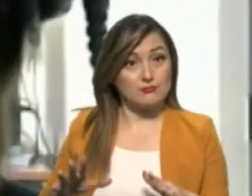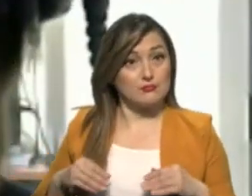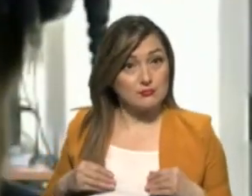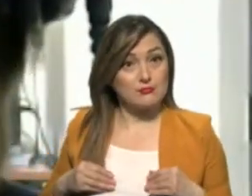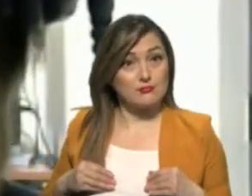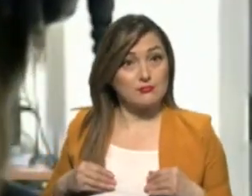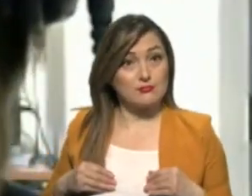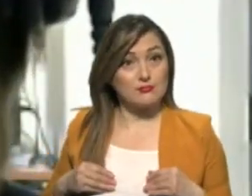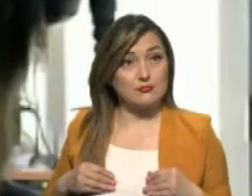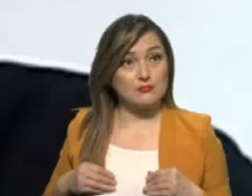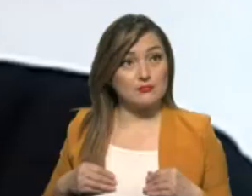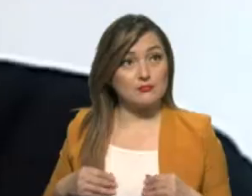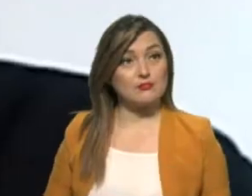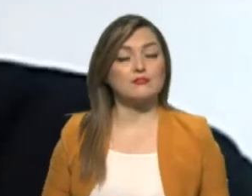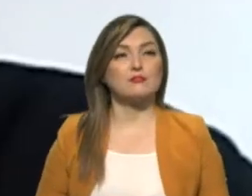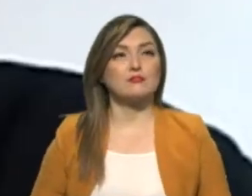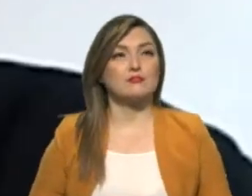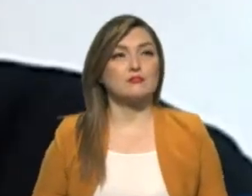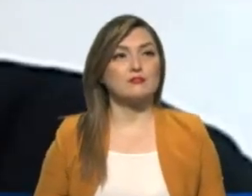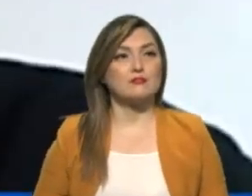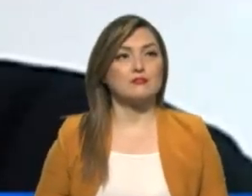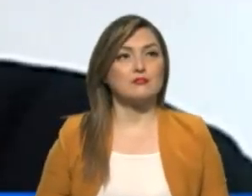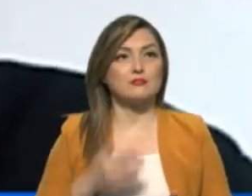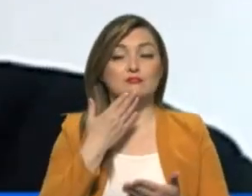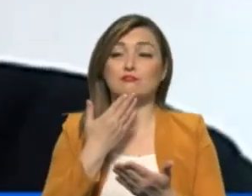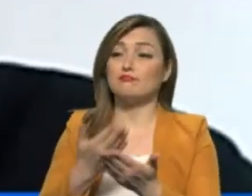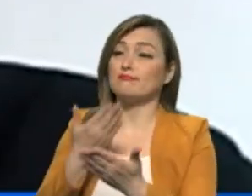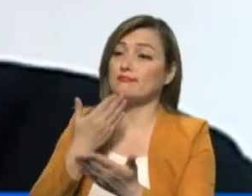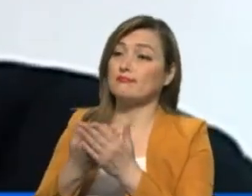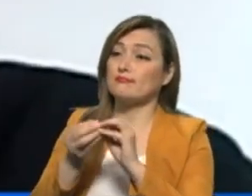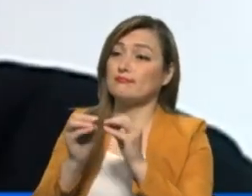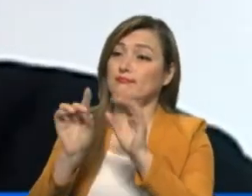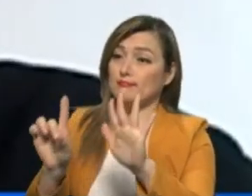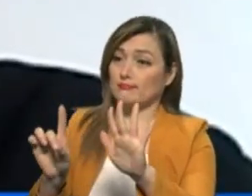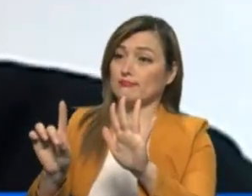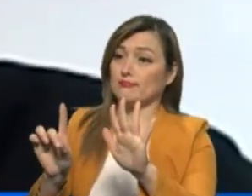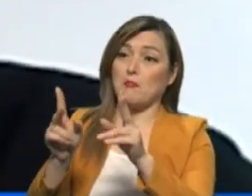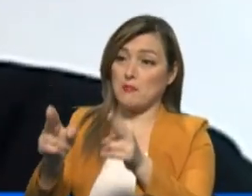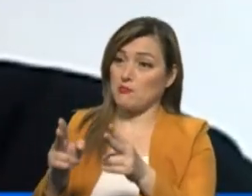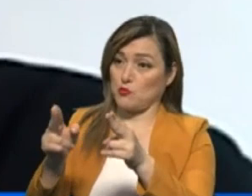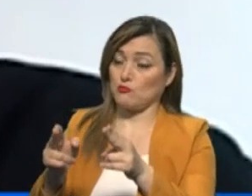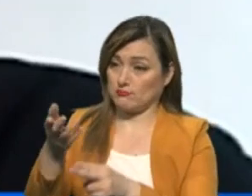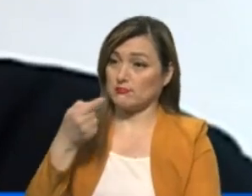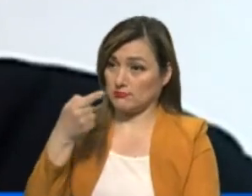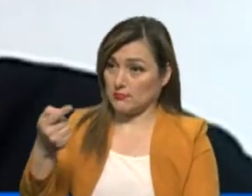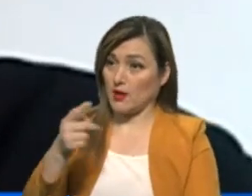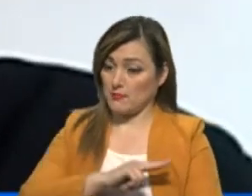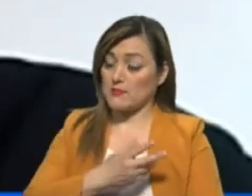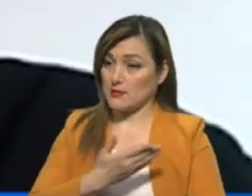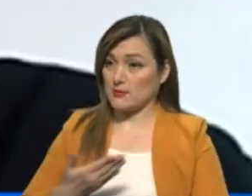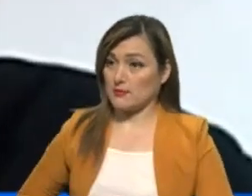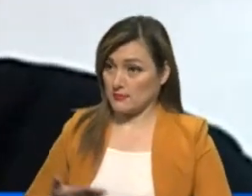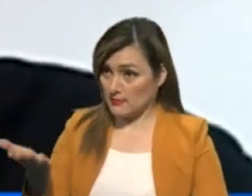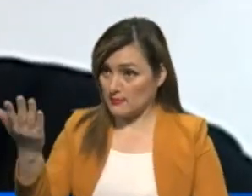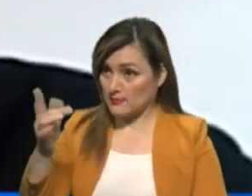aceptar? Bueno, gracias por la generosidad. Y yo le digo lo mismo. Le damos a los